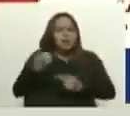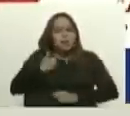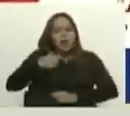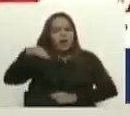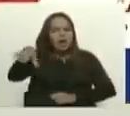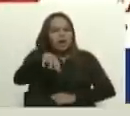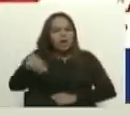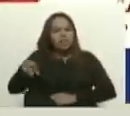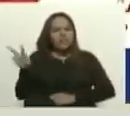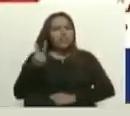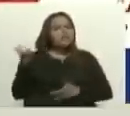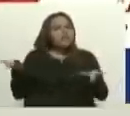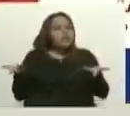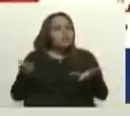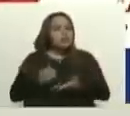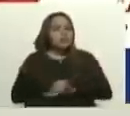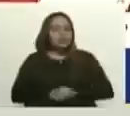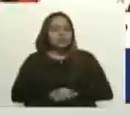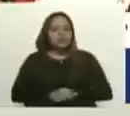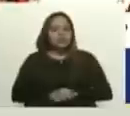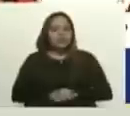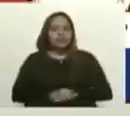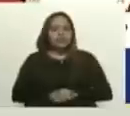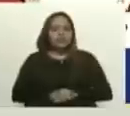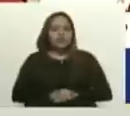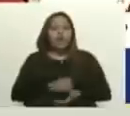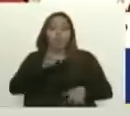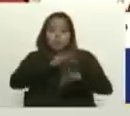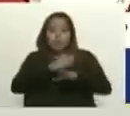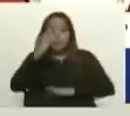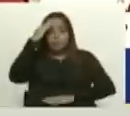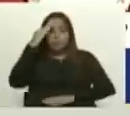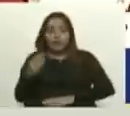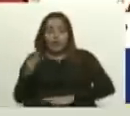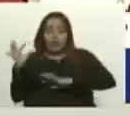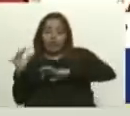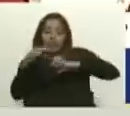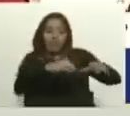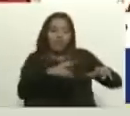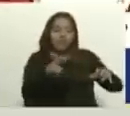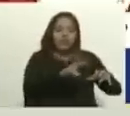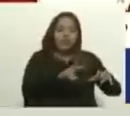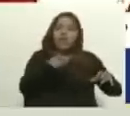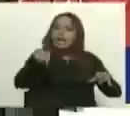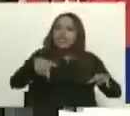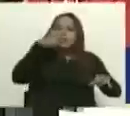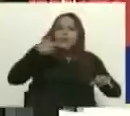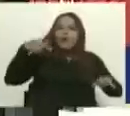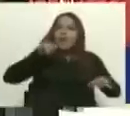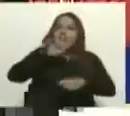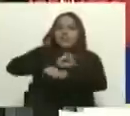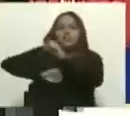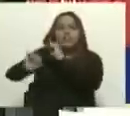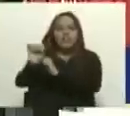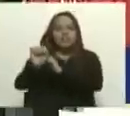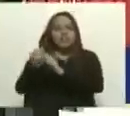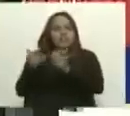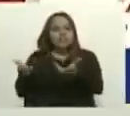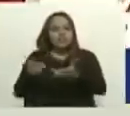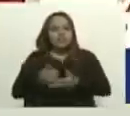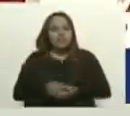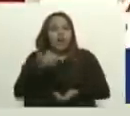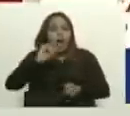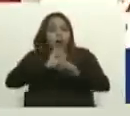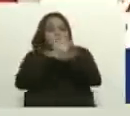de Venezuela. Porque ante una agresión, este pueblo se iba a defender. Es lo